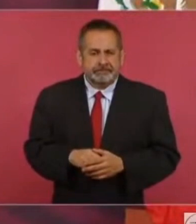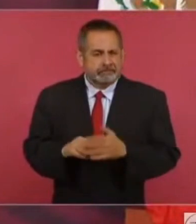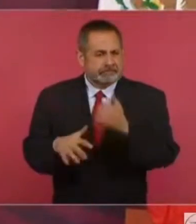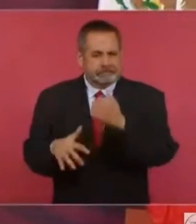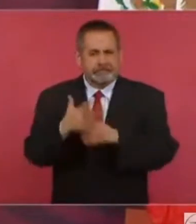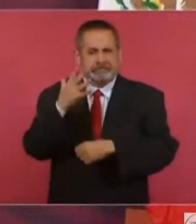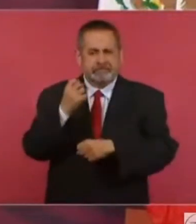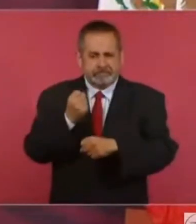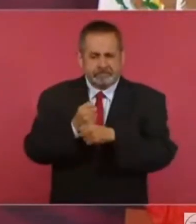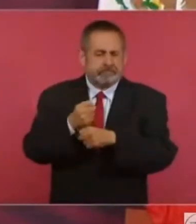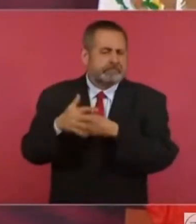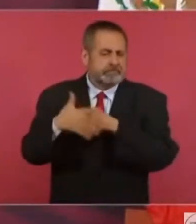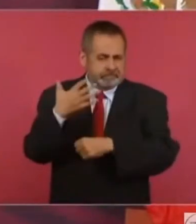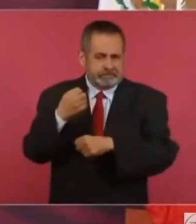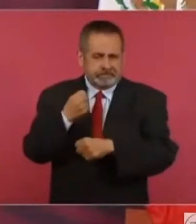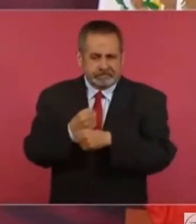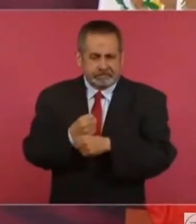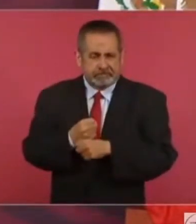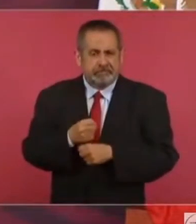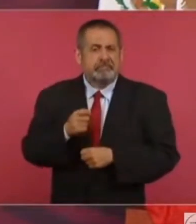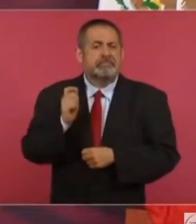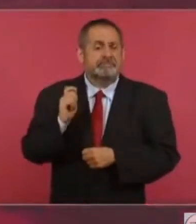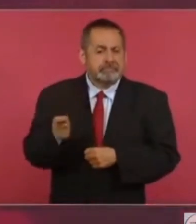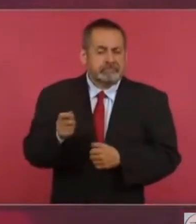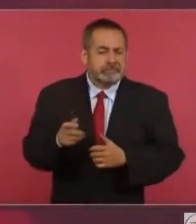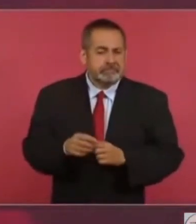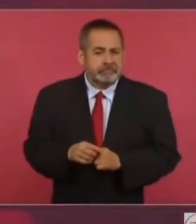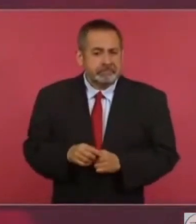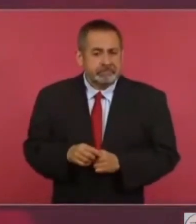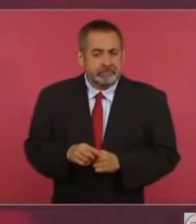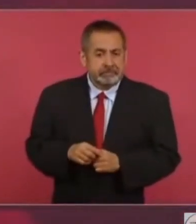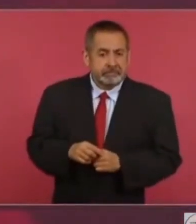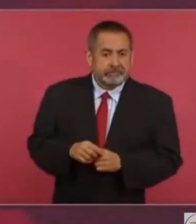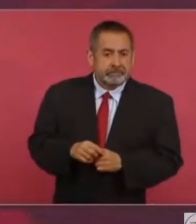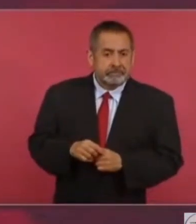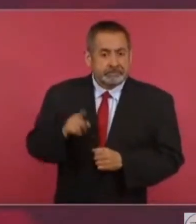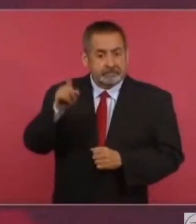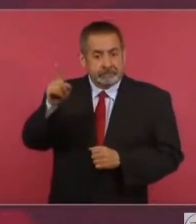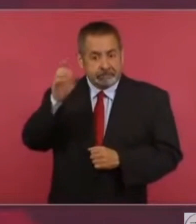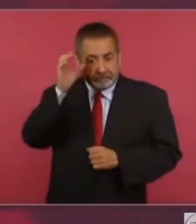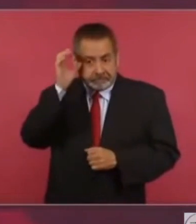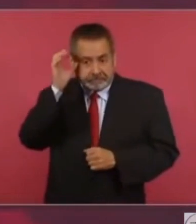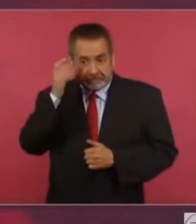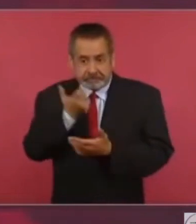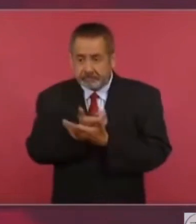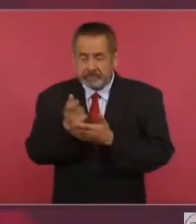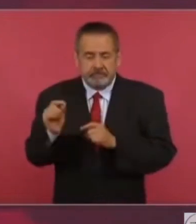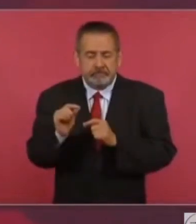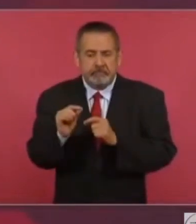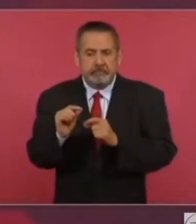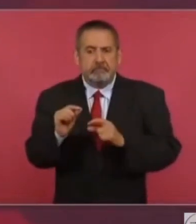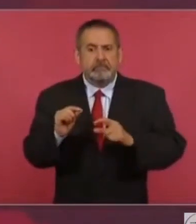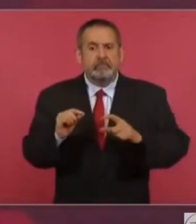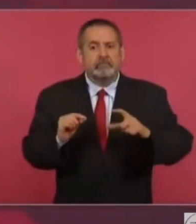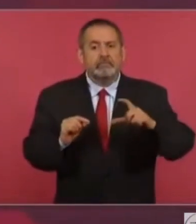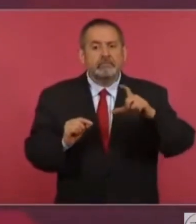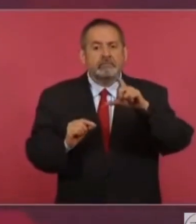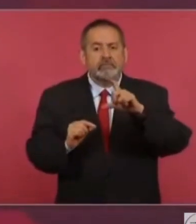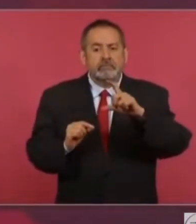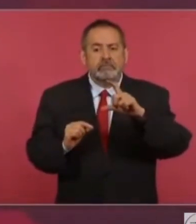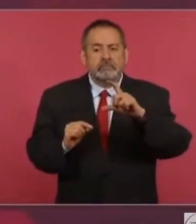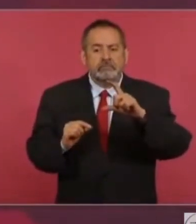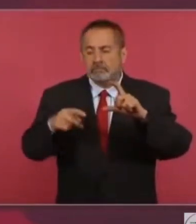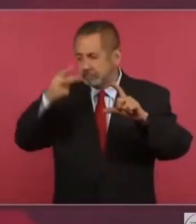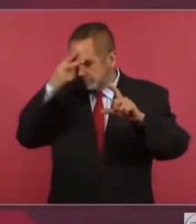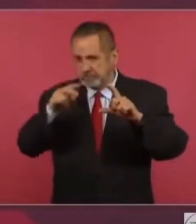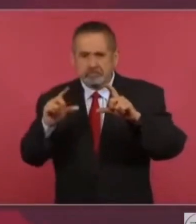15 años, los salarios en China son más altos que los de